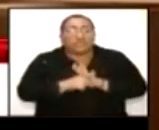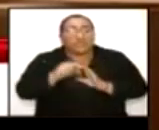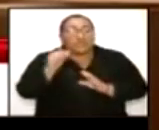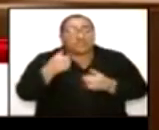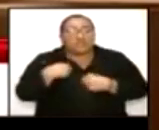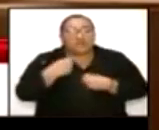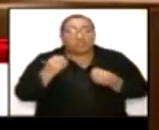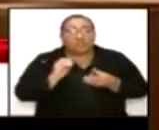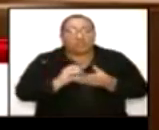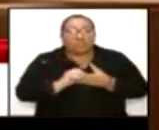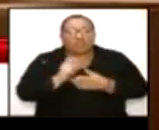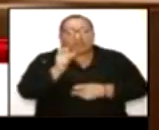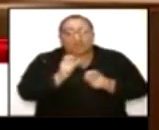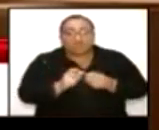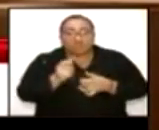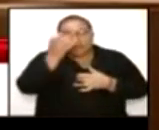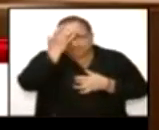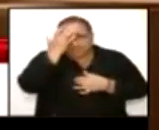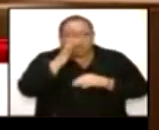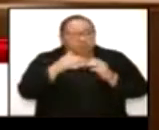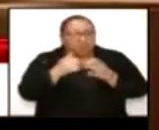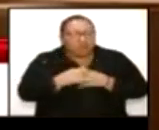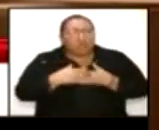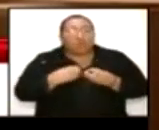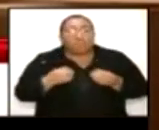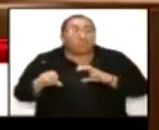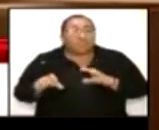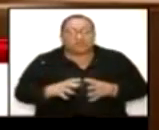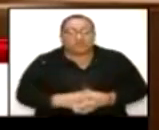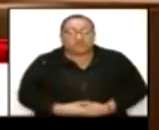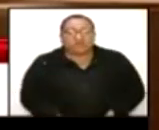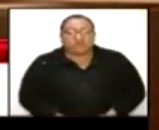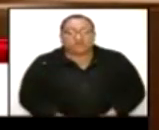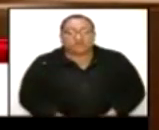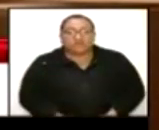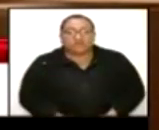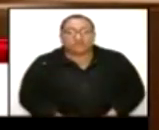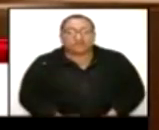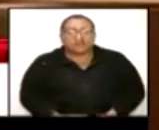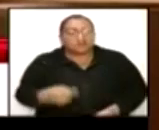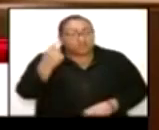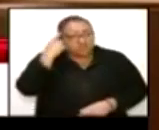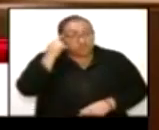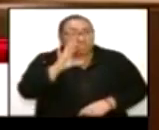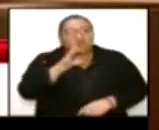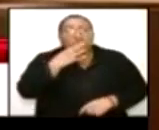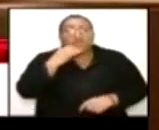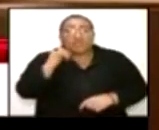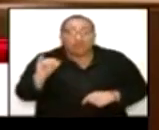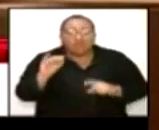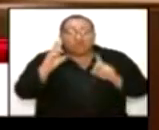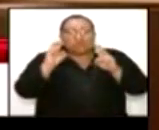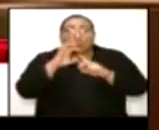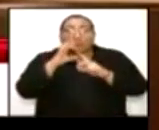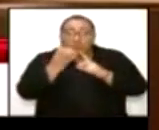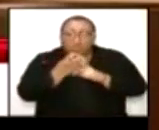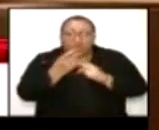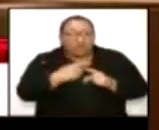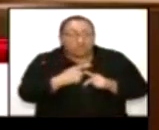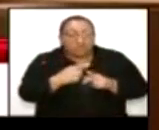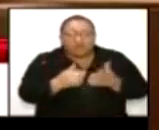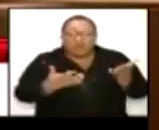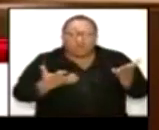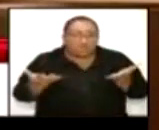derechos que tiene como paciente y de cómo ejercerlos, considerando su idioma, su nivel cultural y